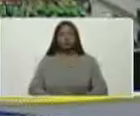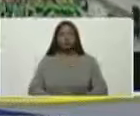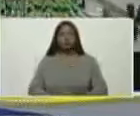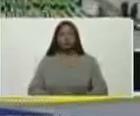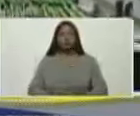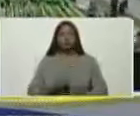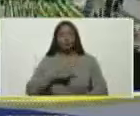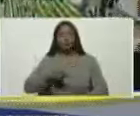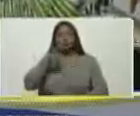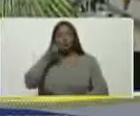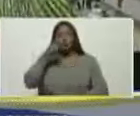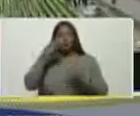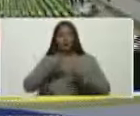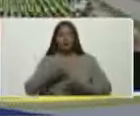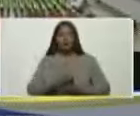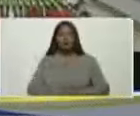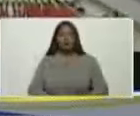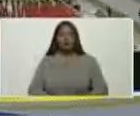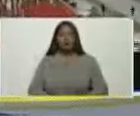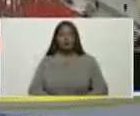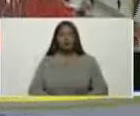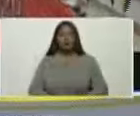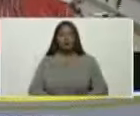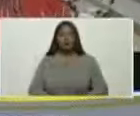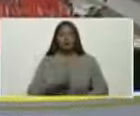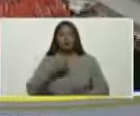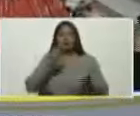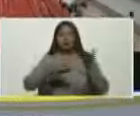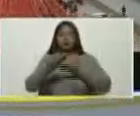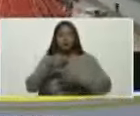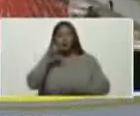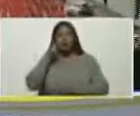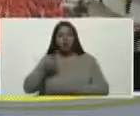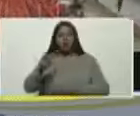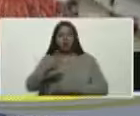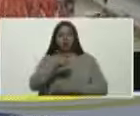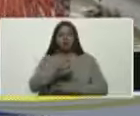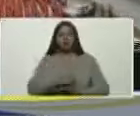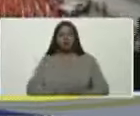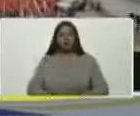para la seguridad y para servir al pueblo.